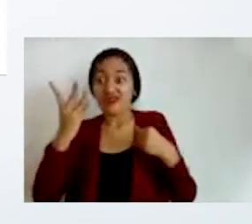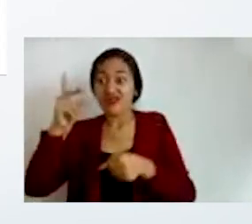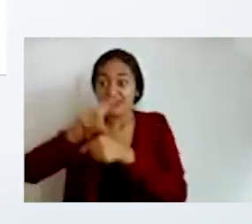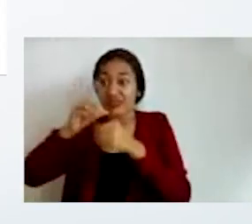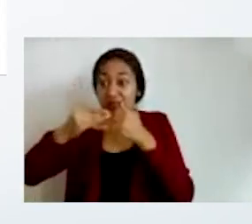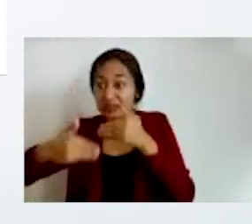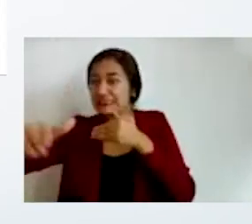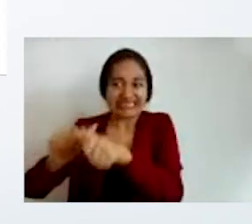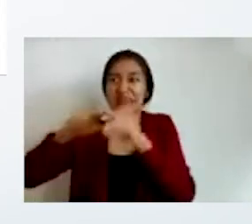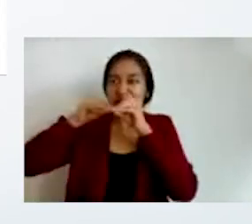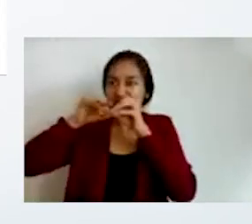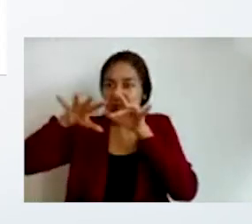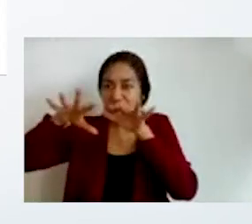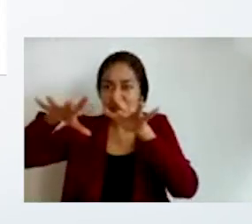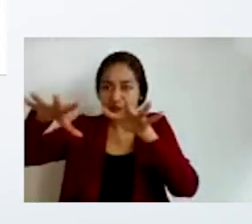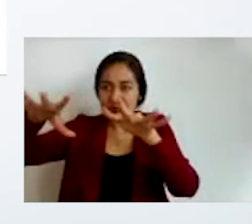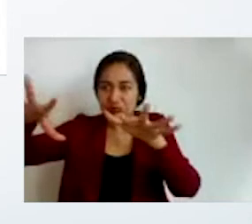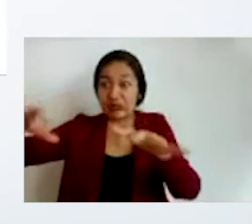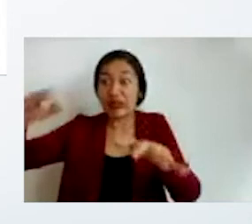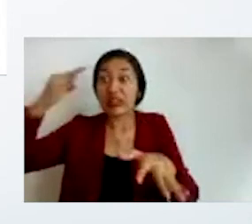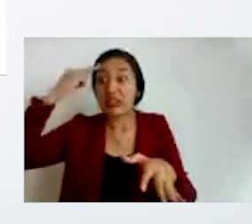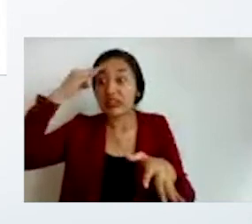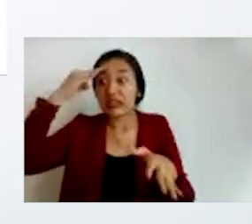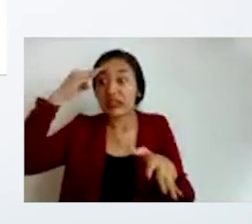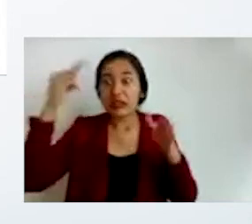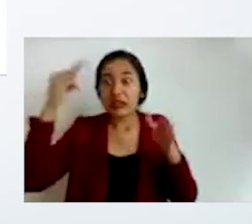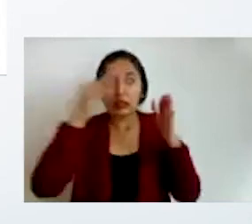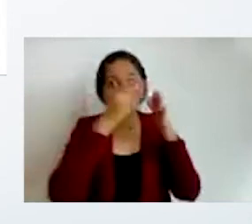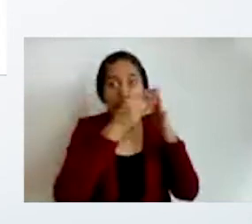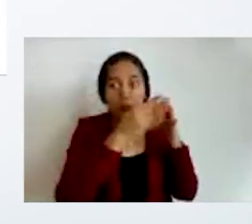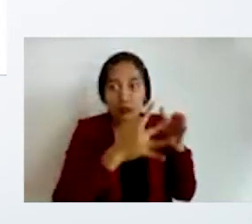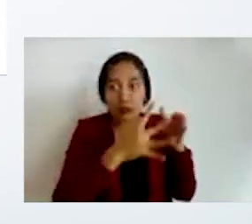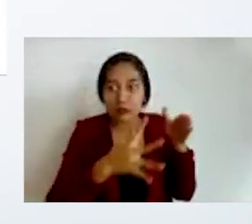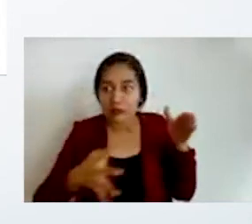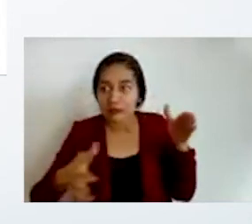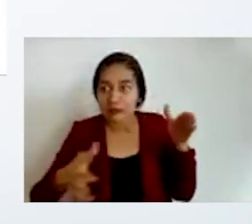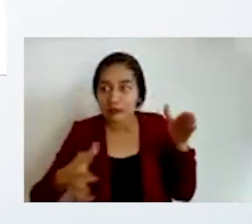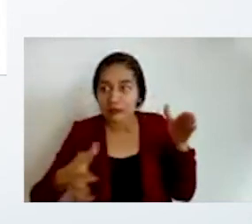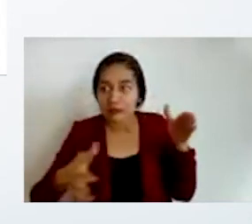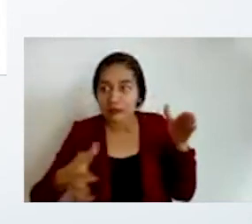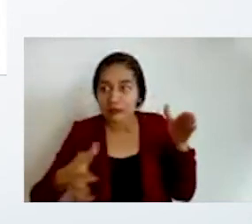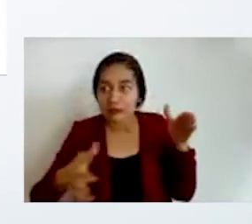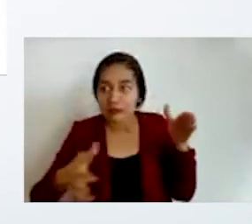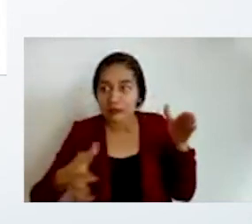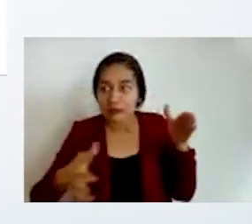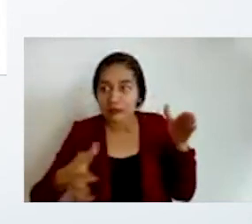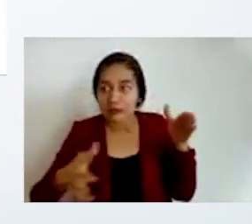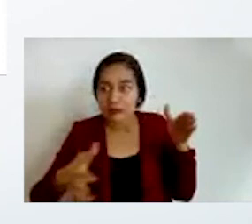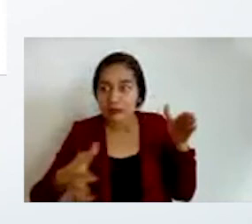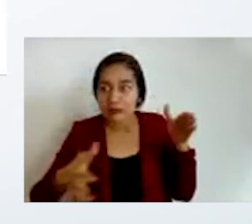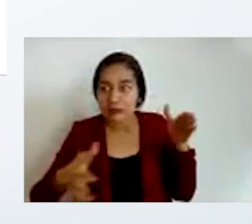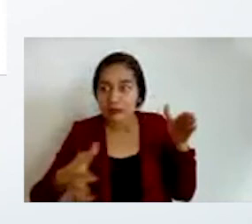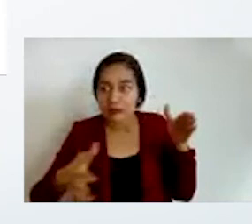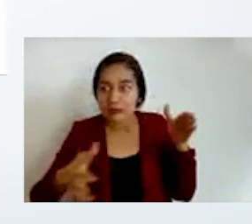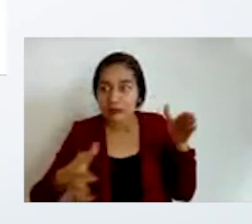van encadenando en el tiempo la presentación de casos, y esto es lo que hace que uno contagie a otro y a otro